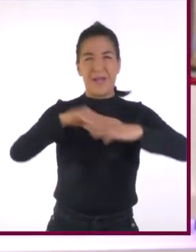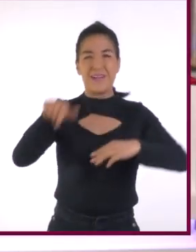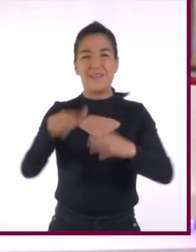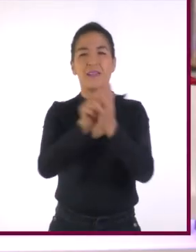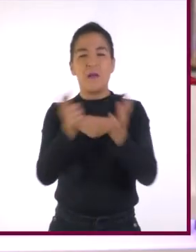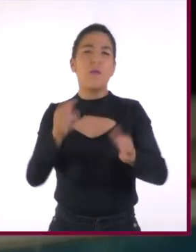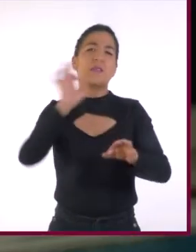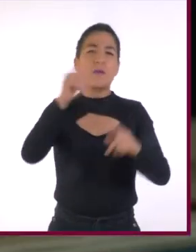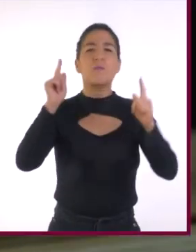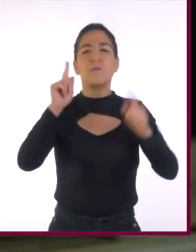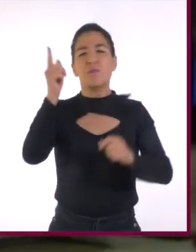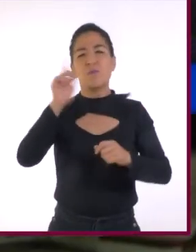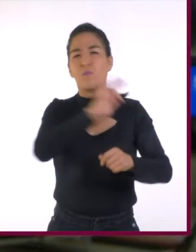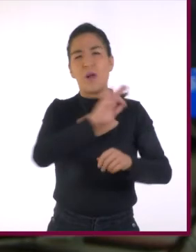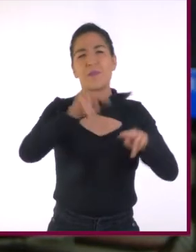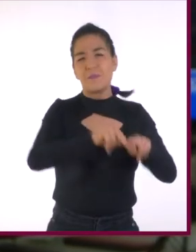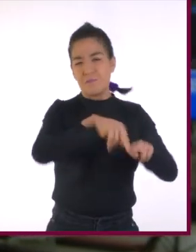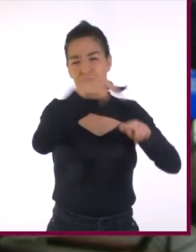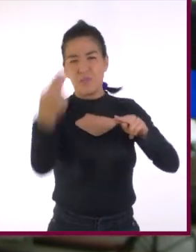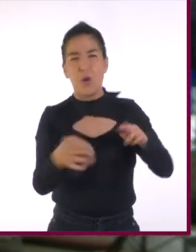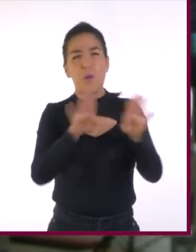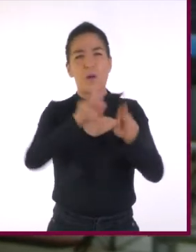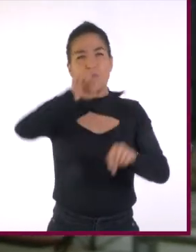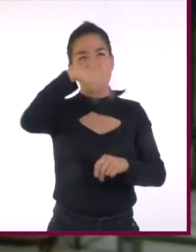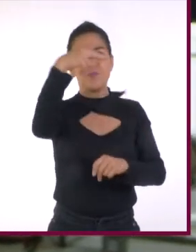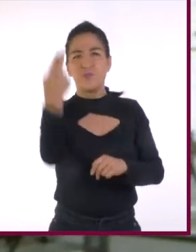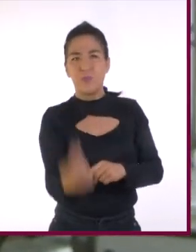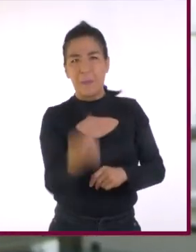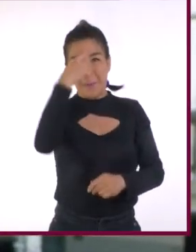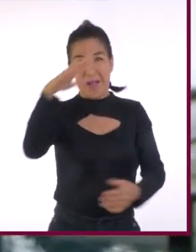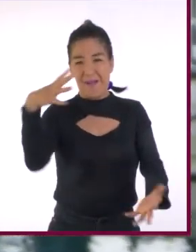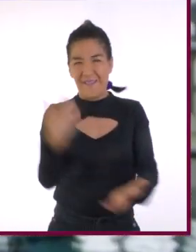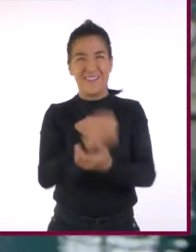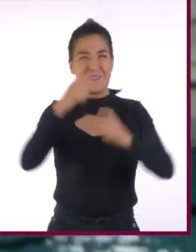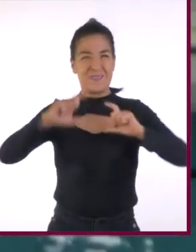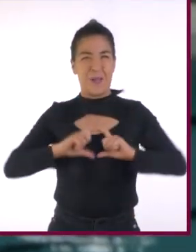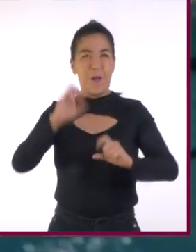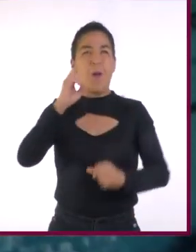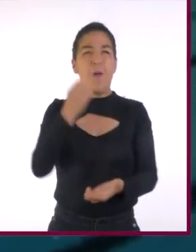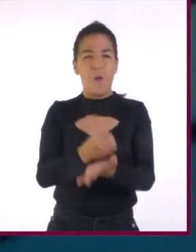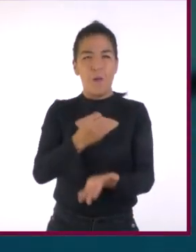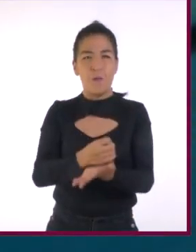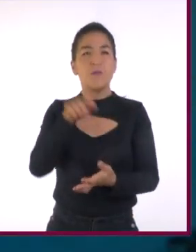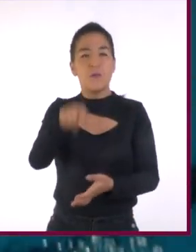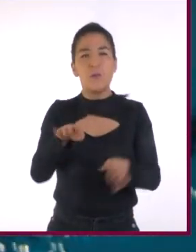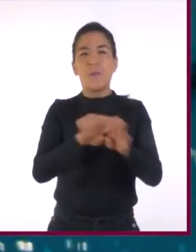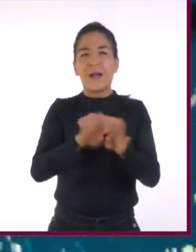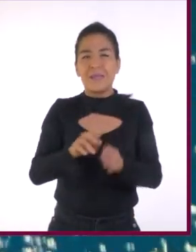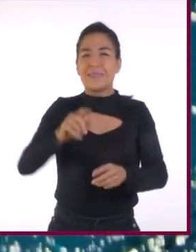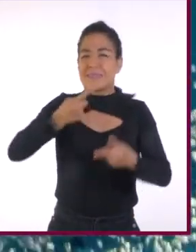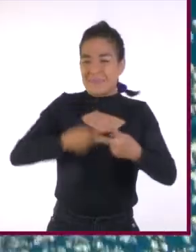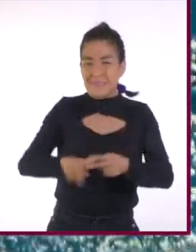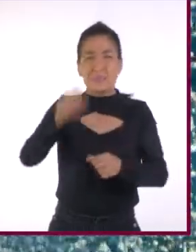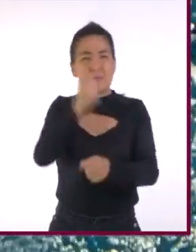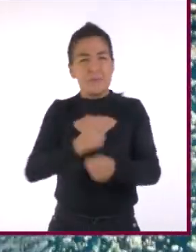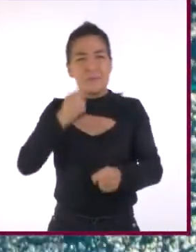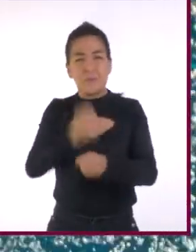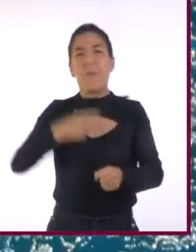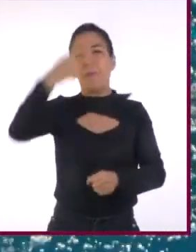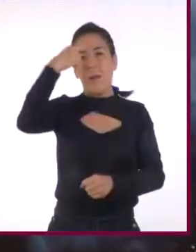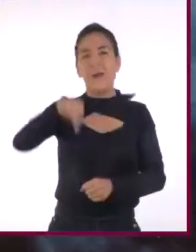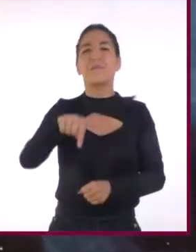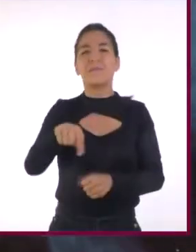pegada. Ese es el sistema. La esponja, pues con la humedad puede agarrar agua, se absorbe un poquito de la humedad del